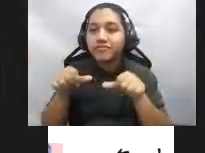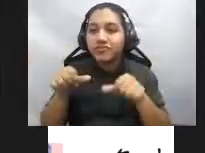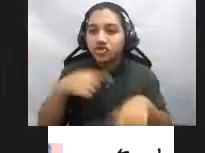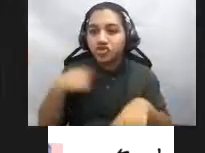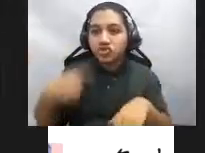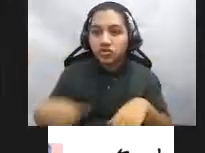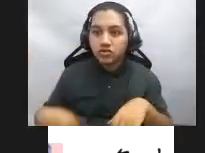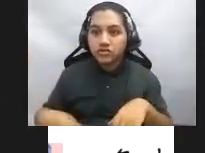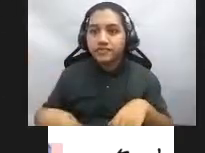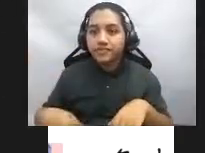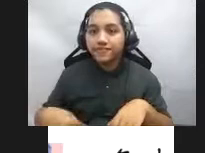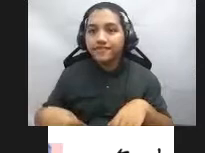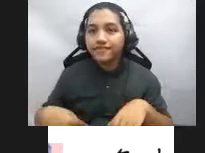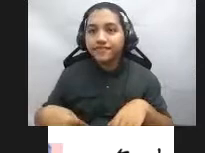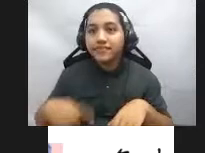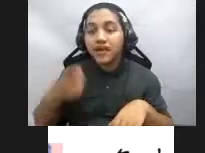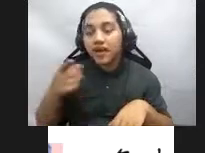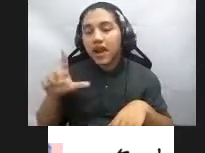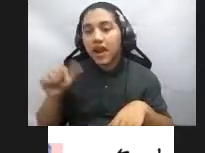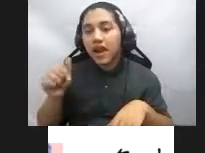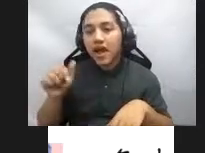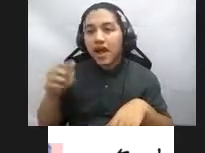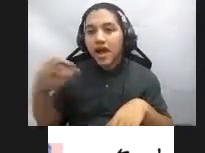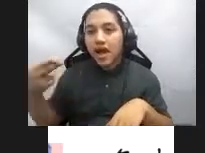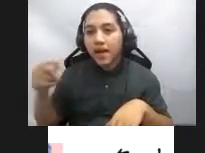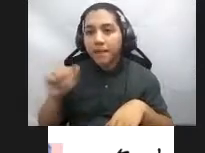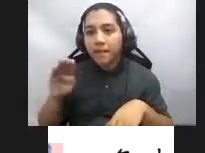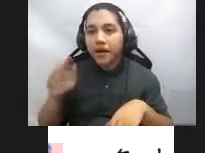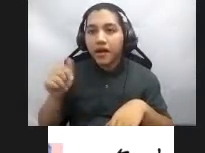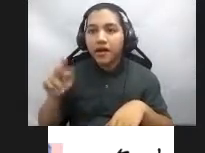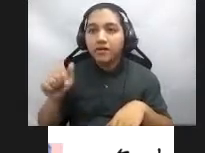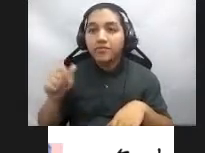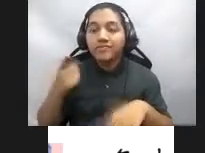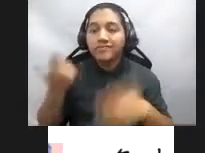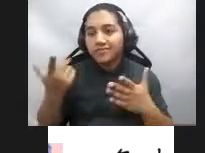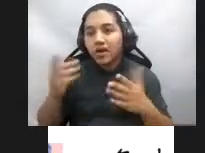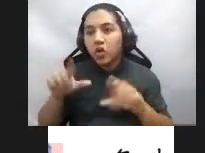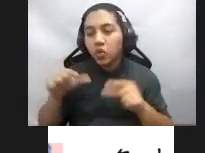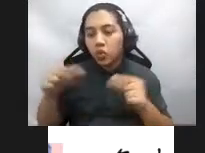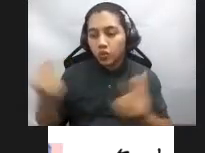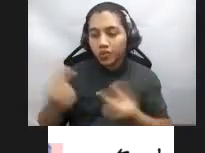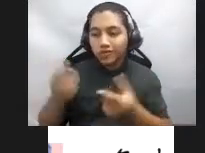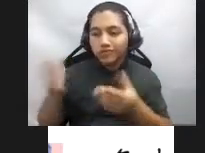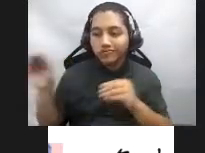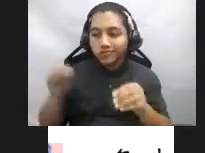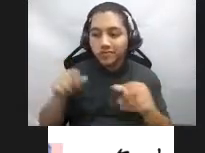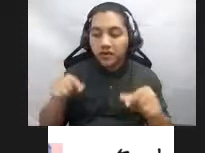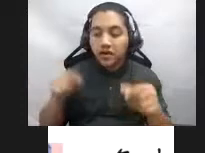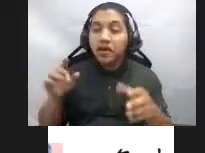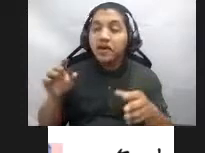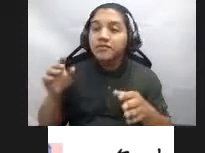en donde cuando este grupo de inmigrantes moría, pues se enterraba ahí y todavía